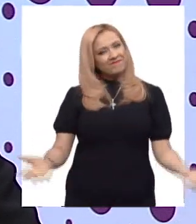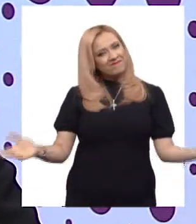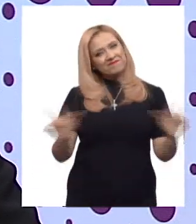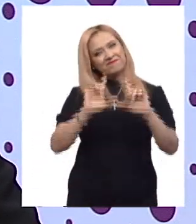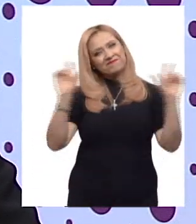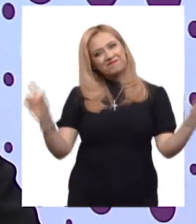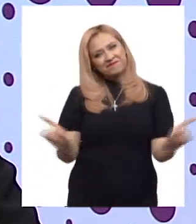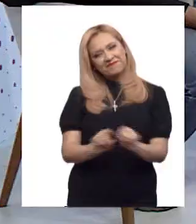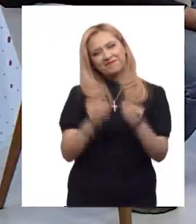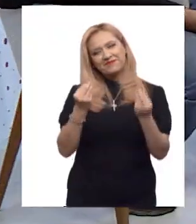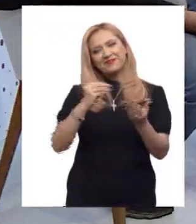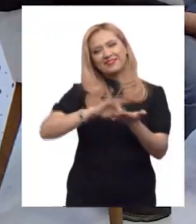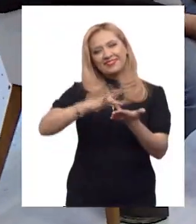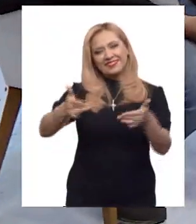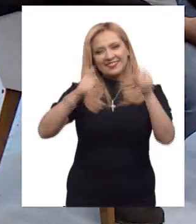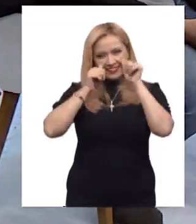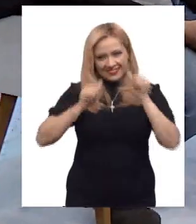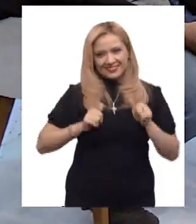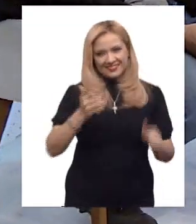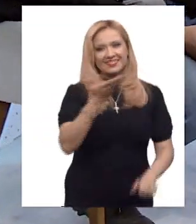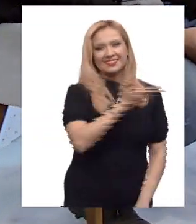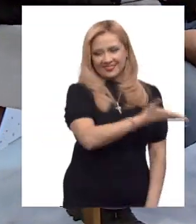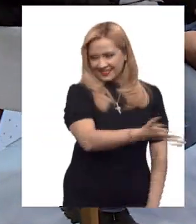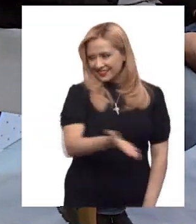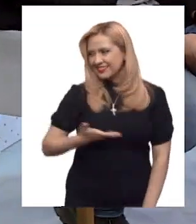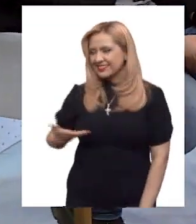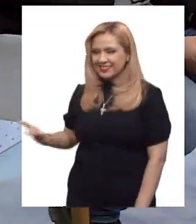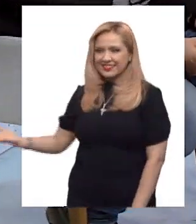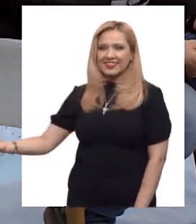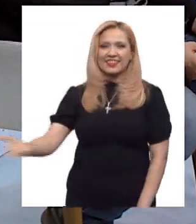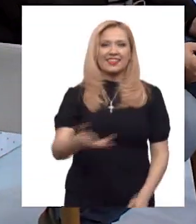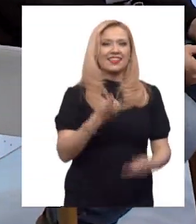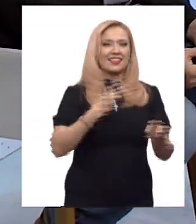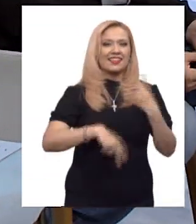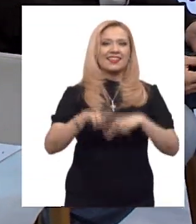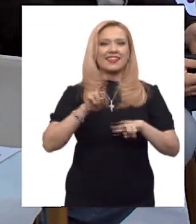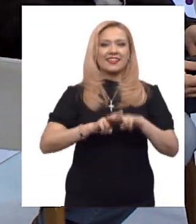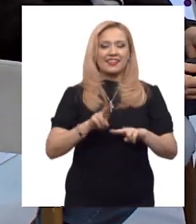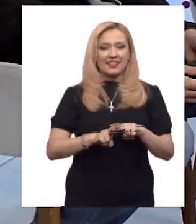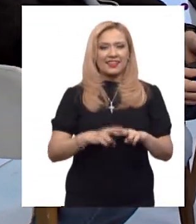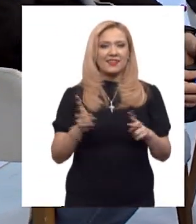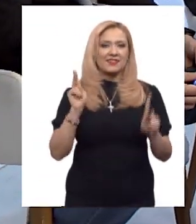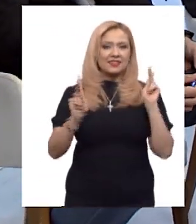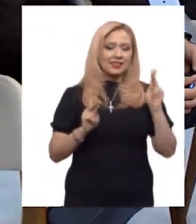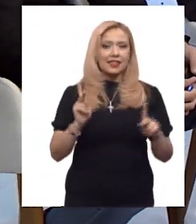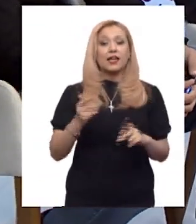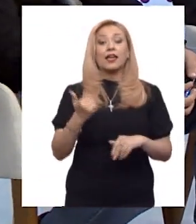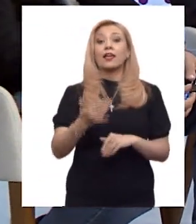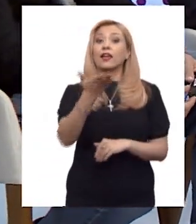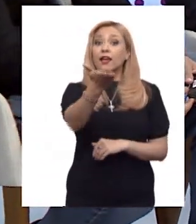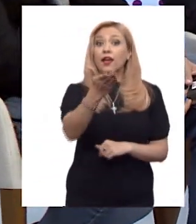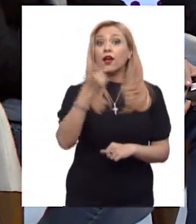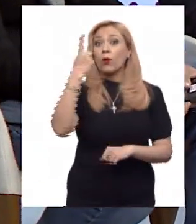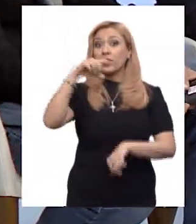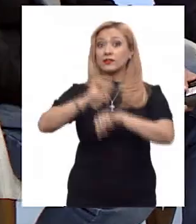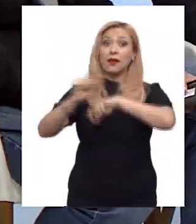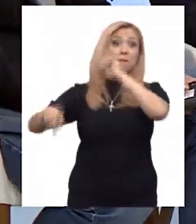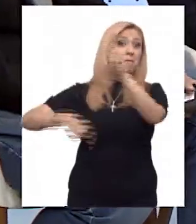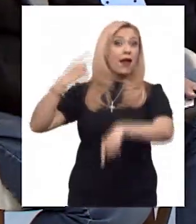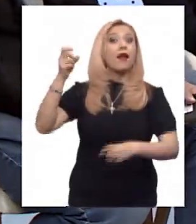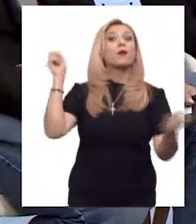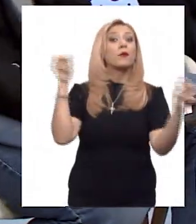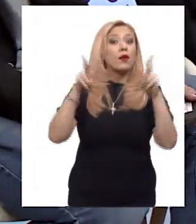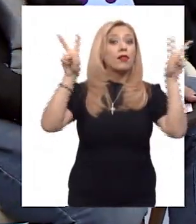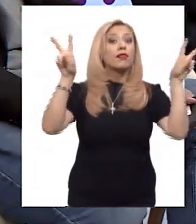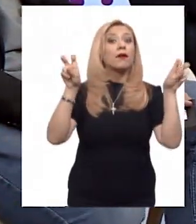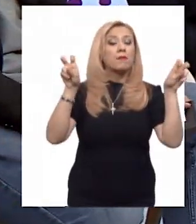nos despedimos. Muchas gracias a todas y a Edward por habernos acompañado. Les invitamos a que nos sintonicen la próxima semana. El